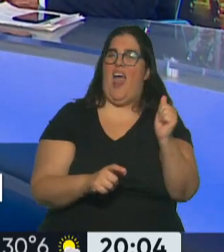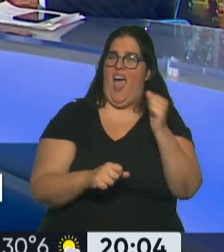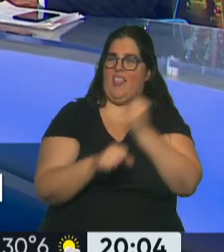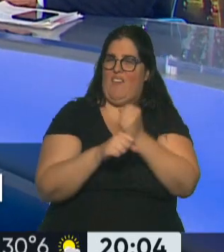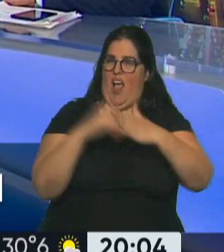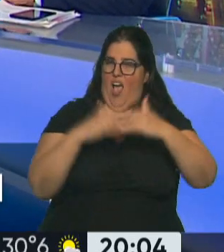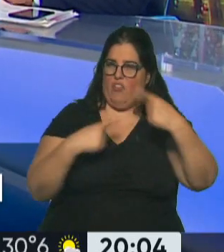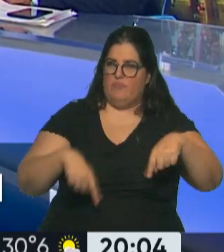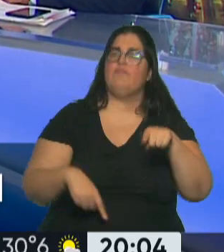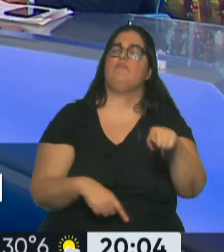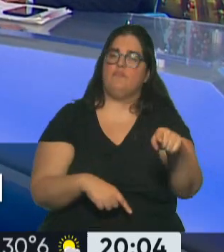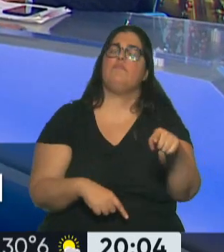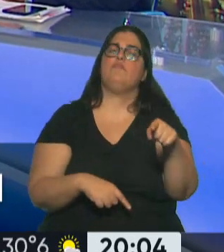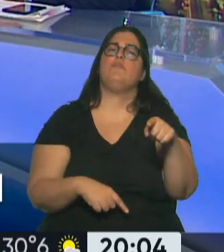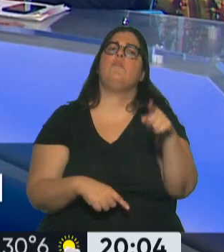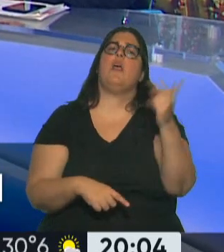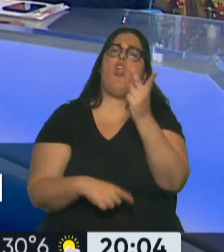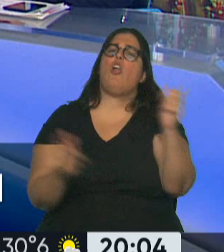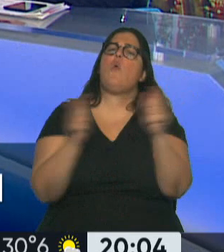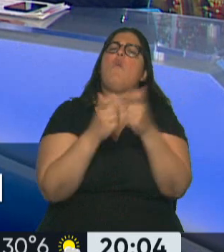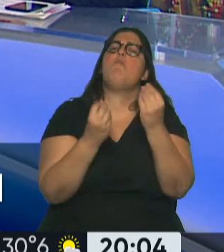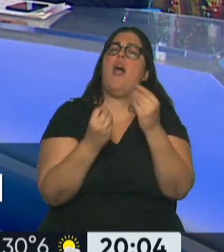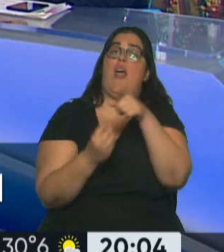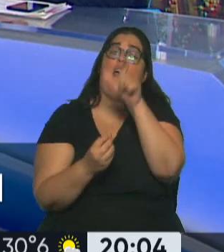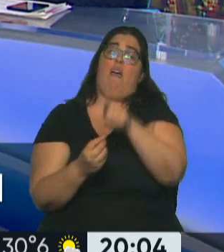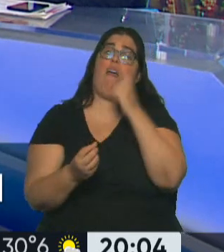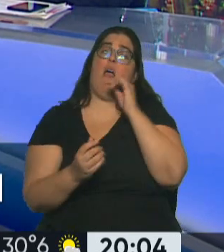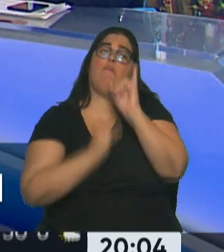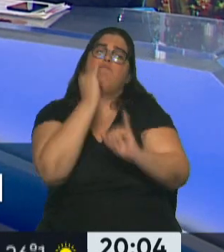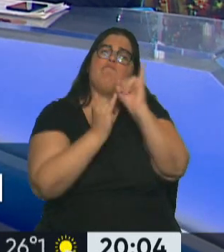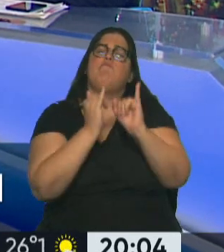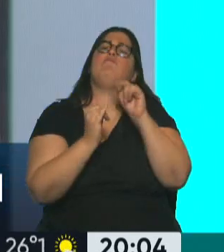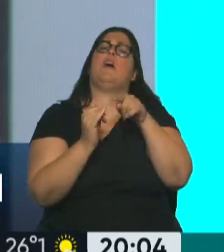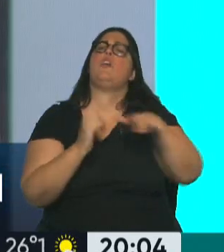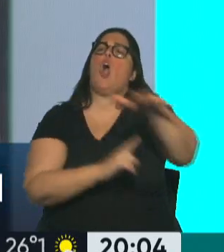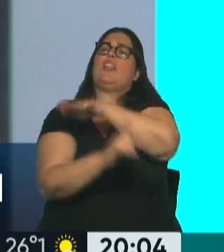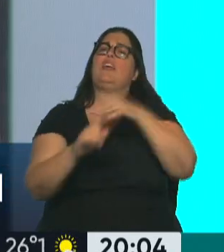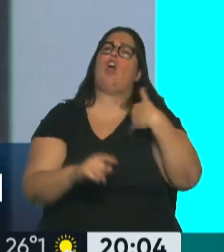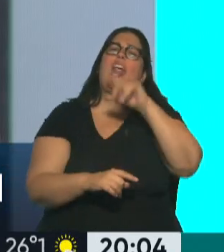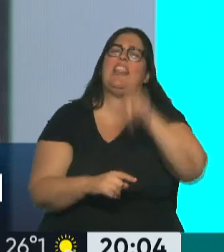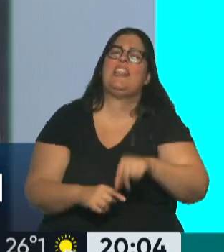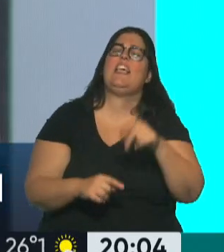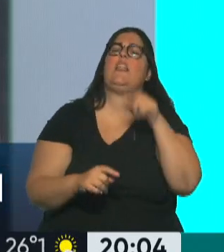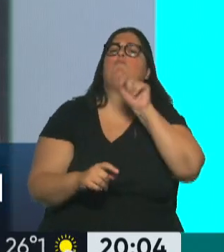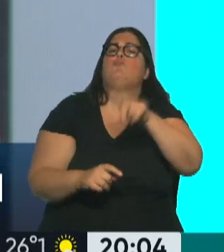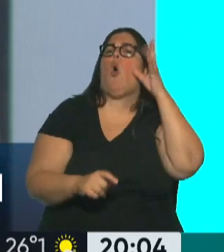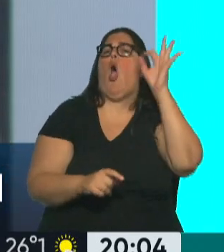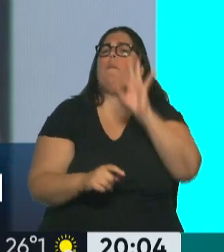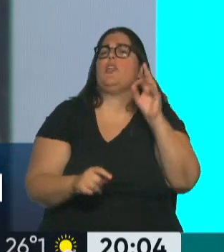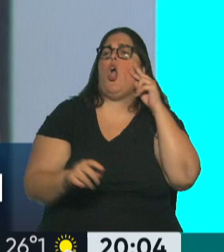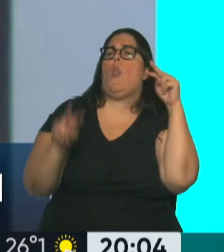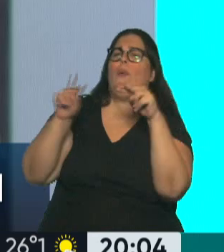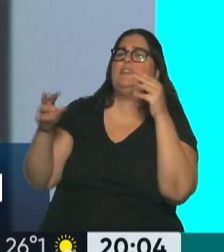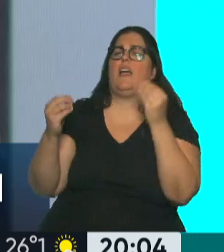para para explicarle para darle su punto de vista sobre la situación Argentina y el modelo ec o el plan económico del gobierno quería